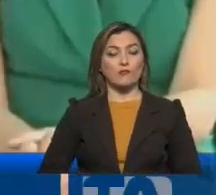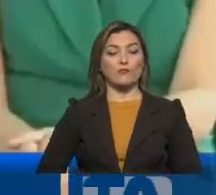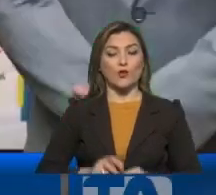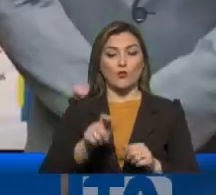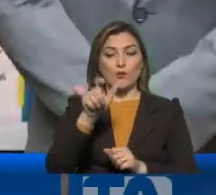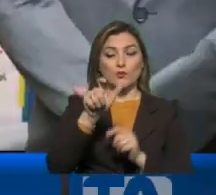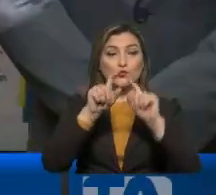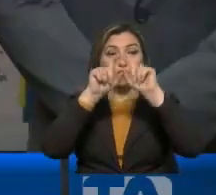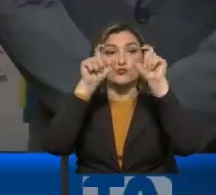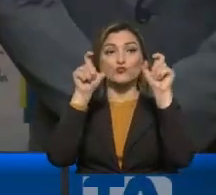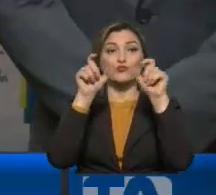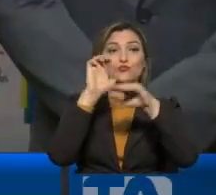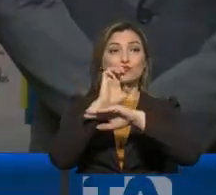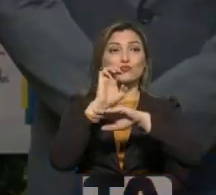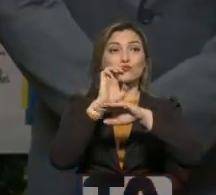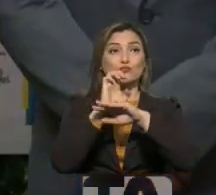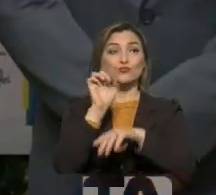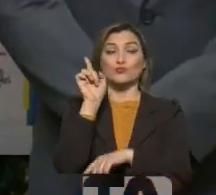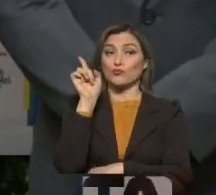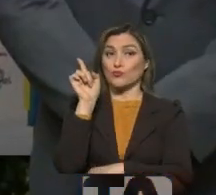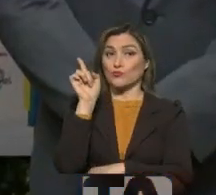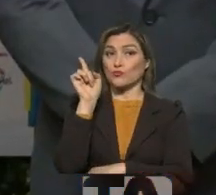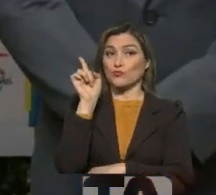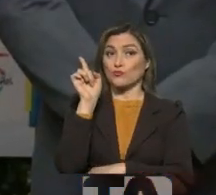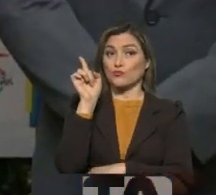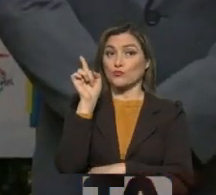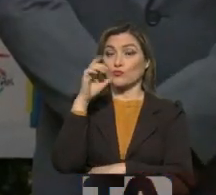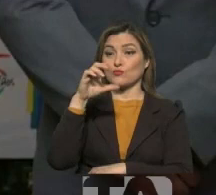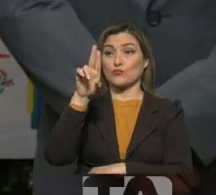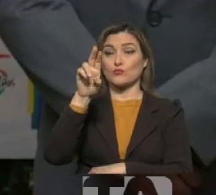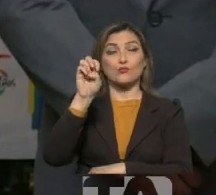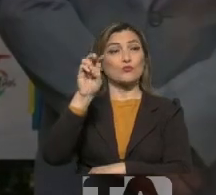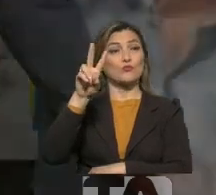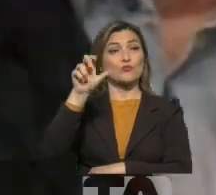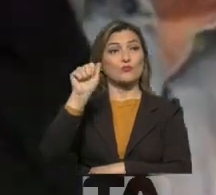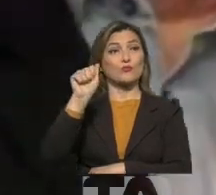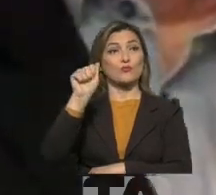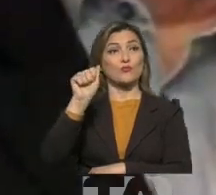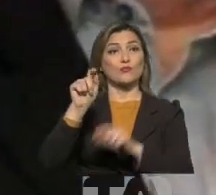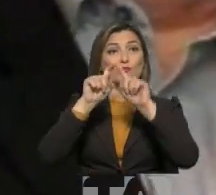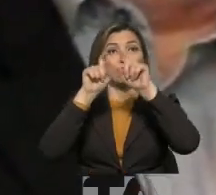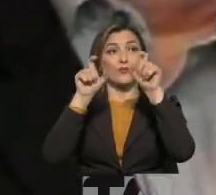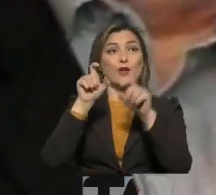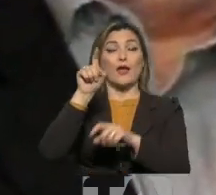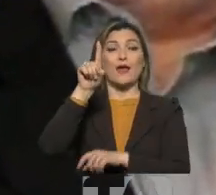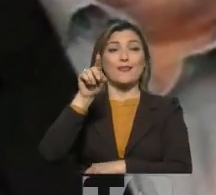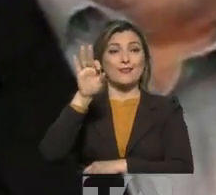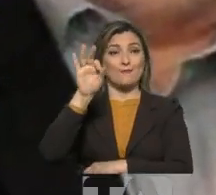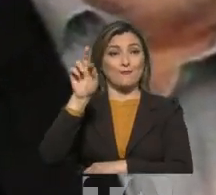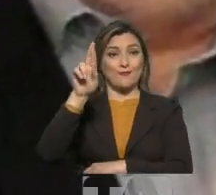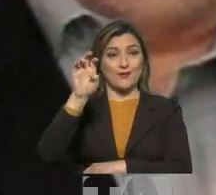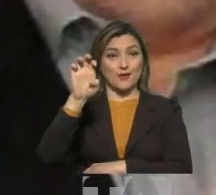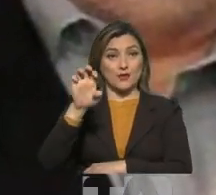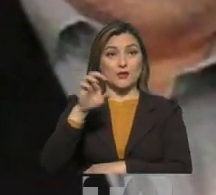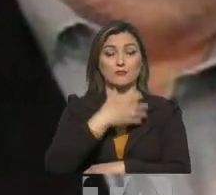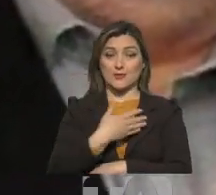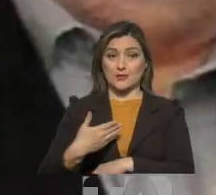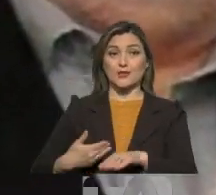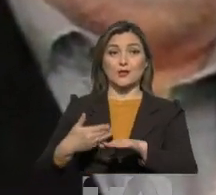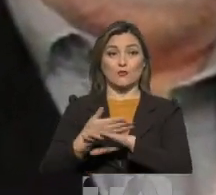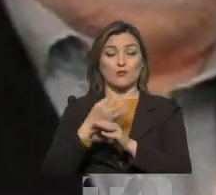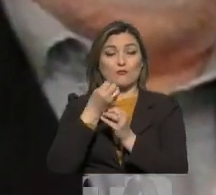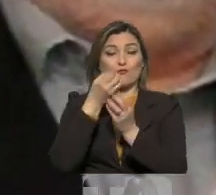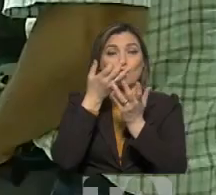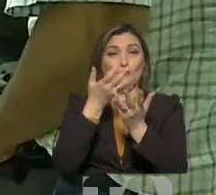se conoce que el empresario sería carlos cueva de la empresa diferente pero el anuncio formal lo hará el presidente electo en los